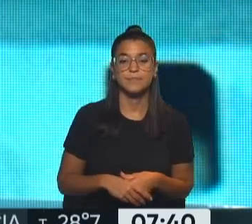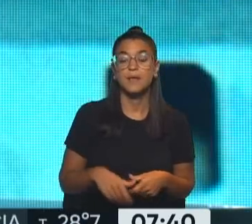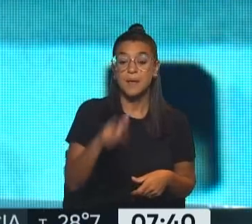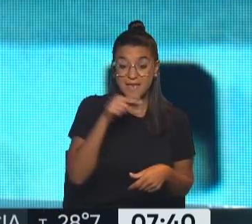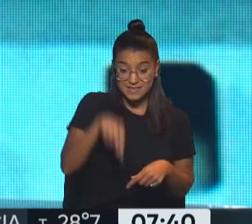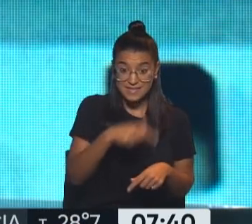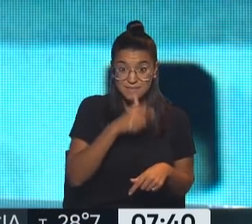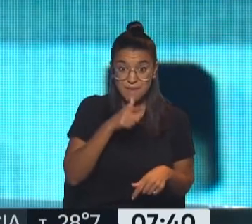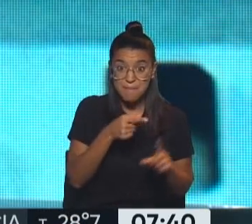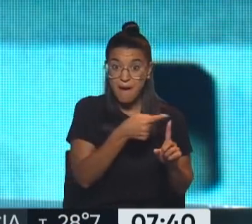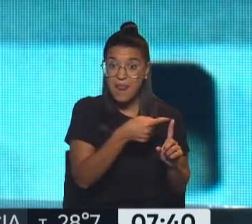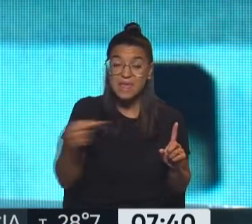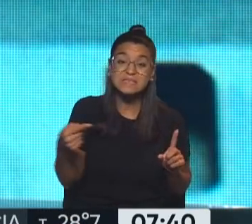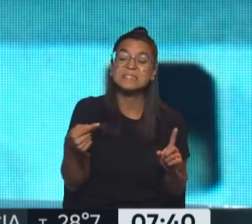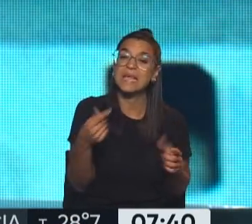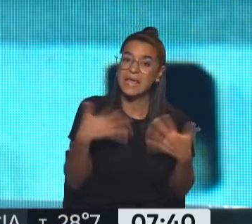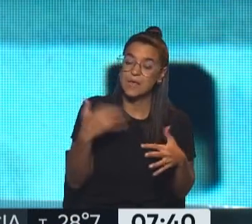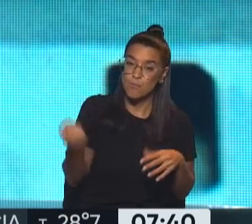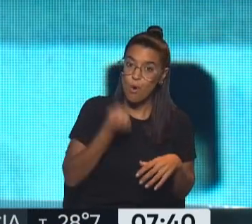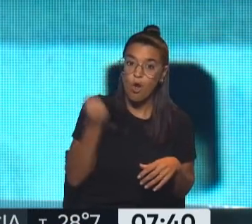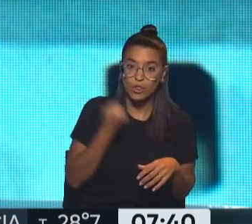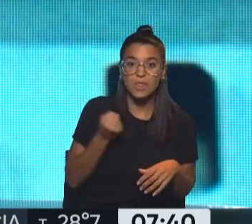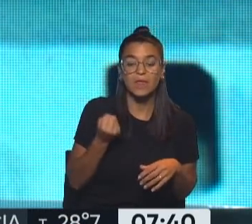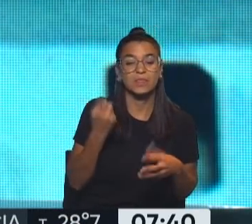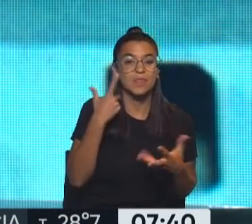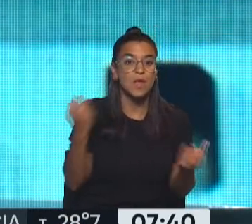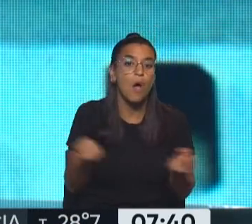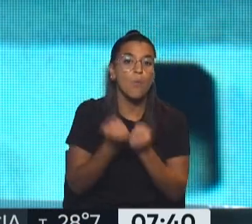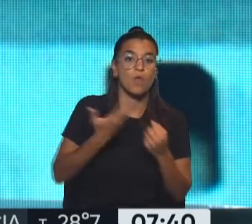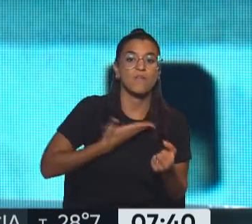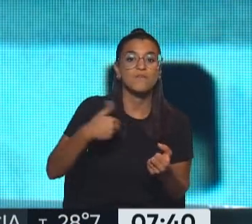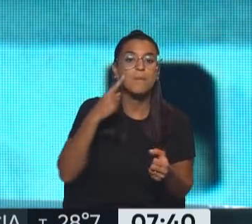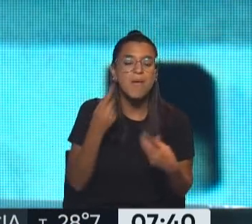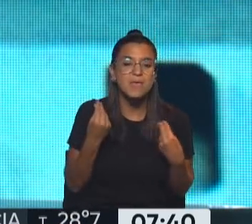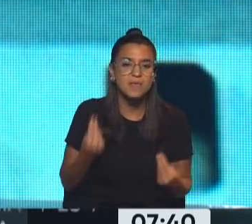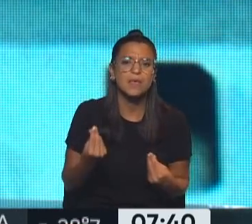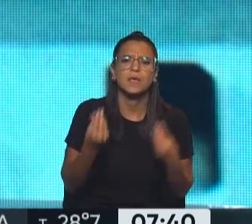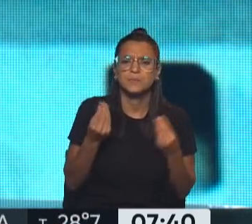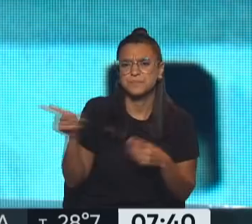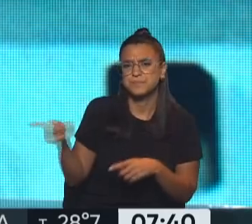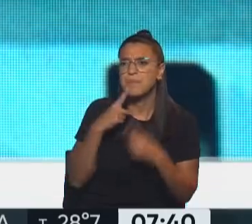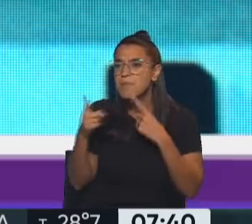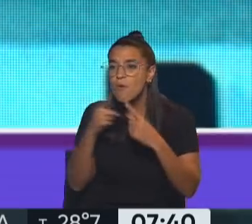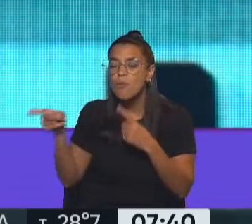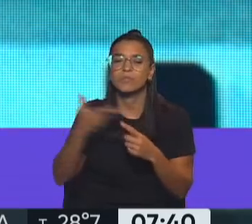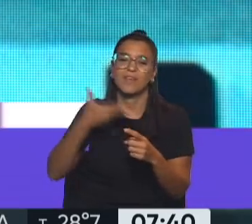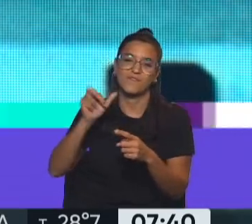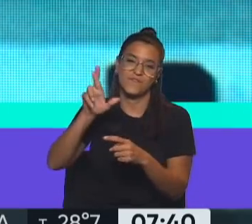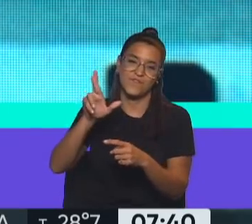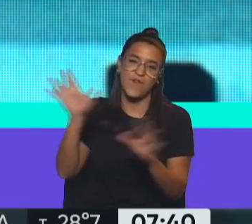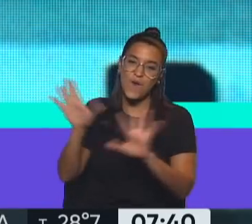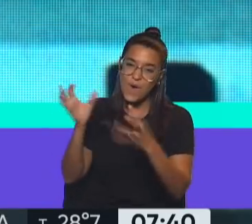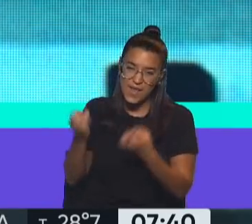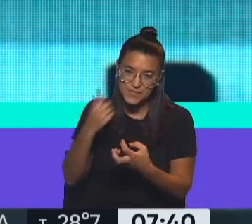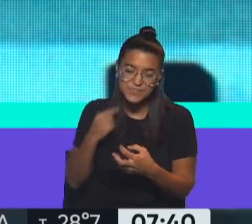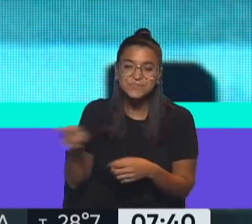definir esta semana clave para el acuerdo con el Fondo Monetario Internacional. La pregunta es ¿por qué? Y para responderla está Florencia Barragán. Flor,